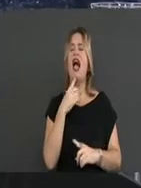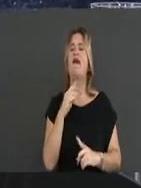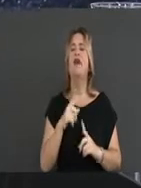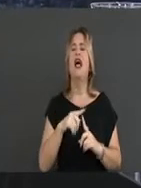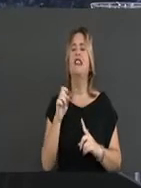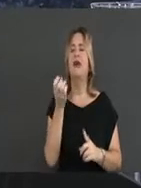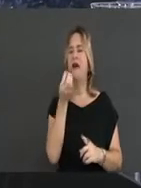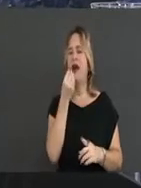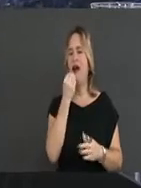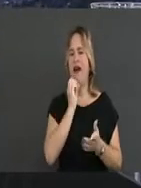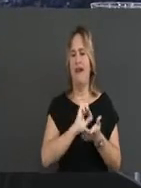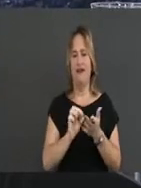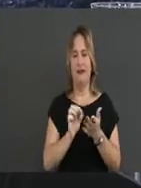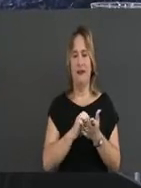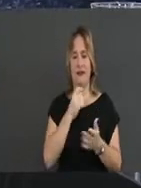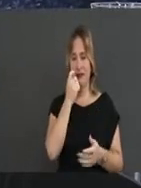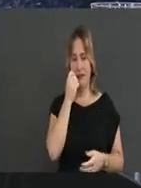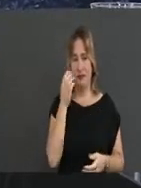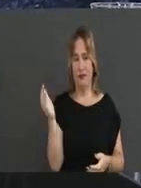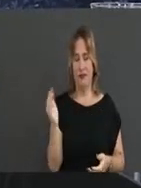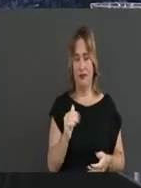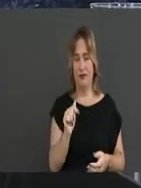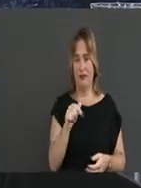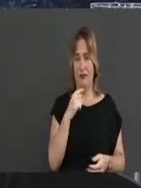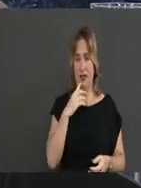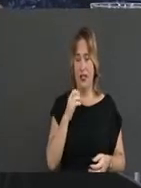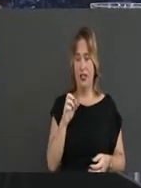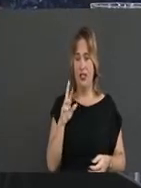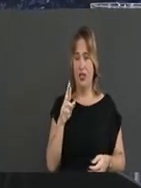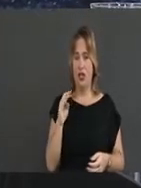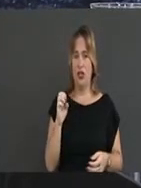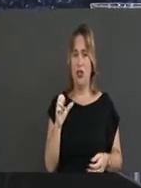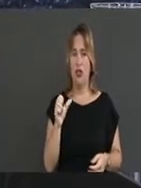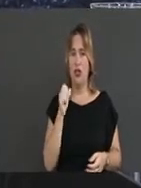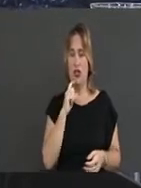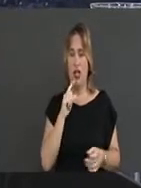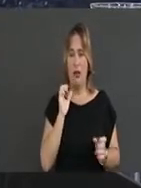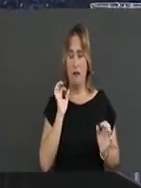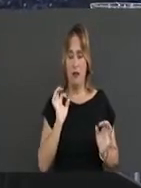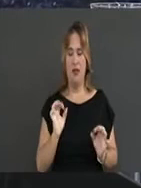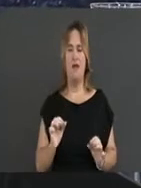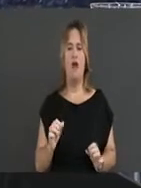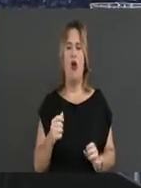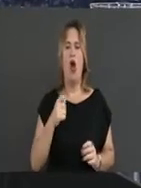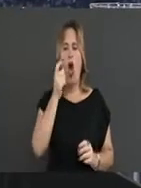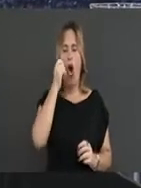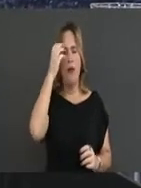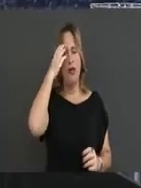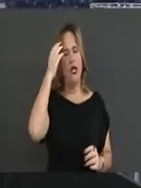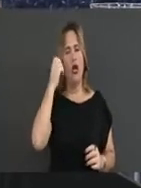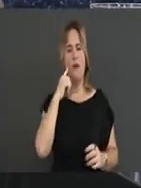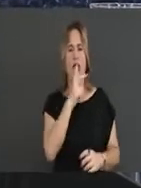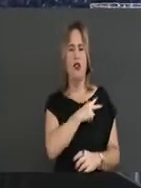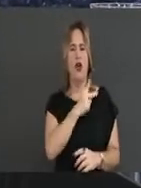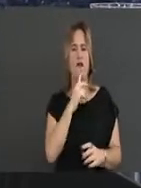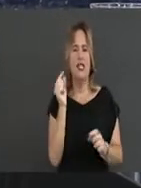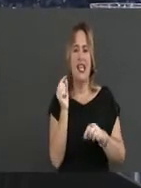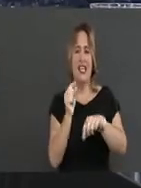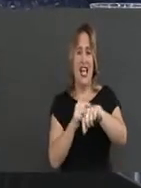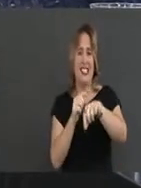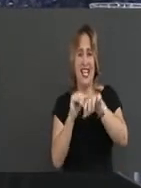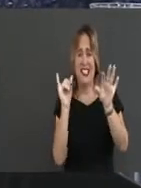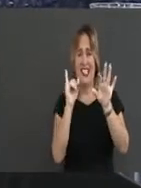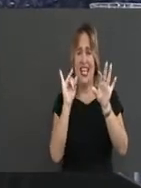de la canasta básica. Juan Carlos se encuentra con nosotros, Rosel, coordinador de programas y objetivos del gobierno de nuestra provincia. Son casi las 7